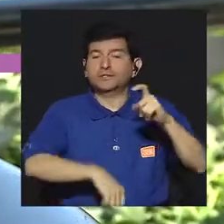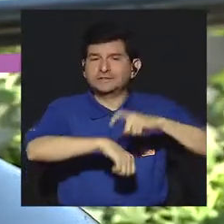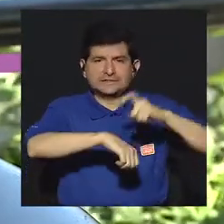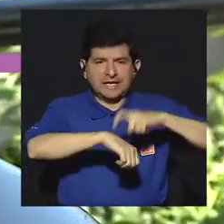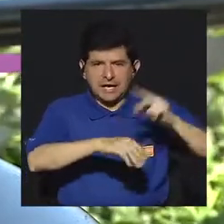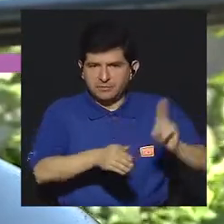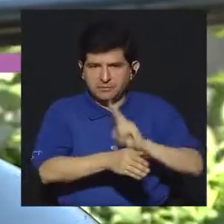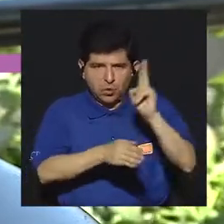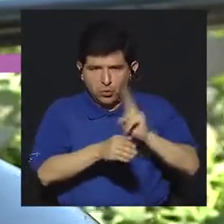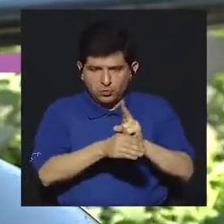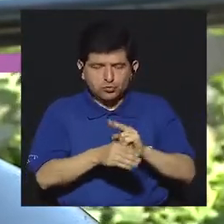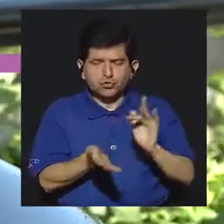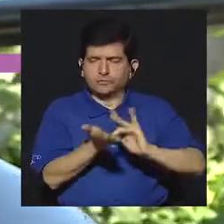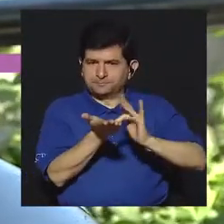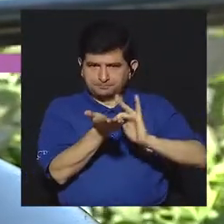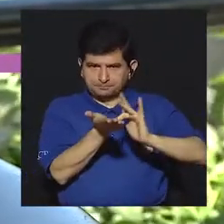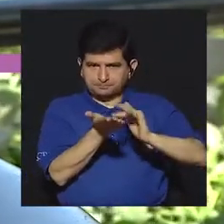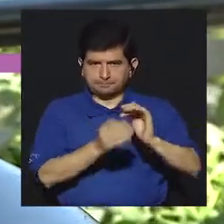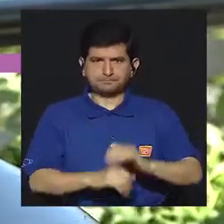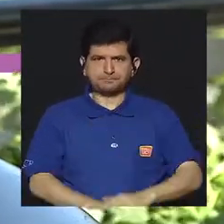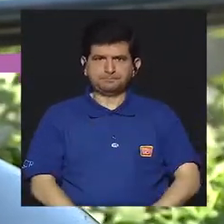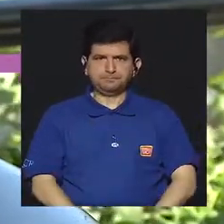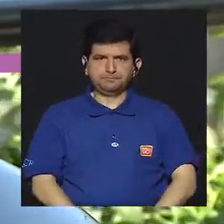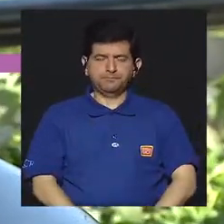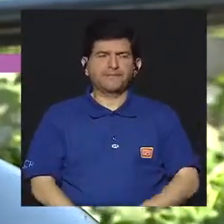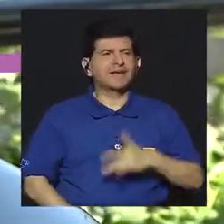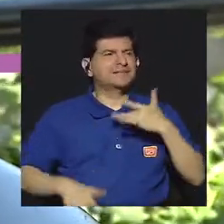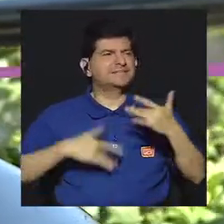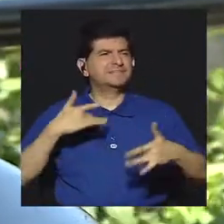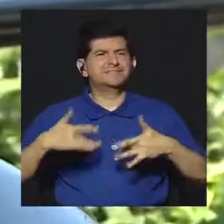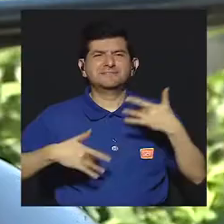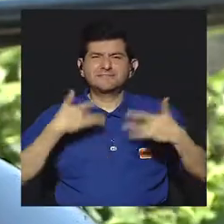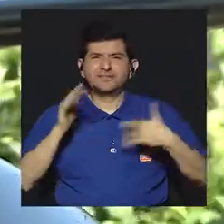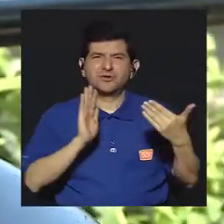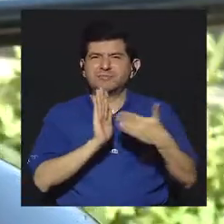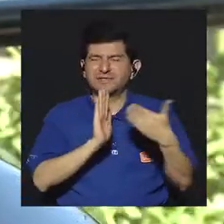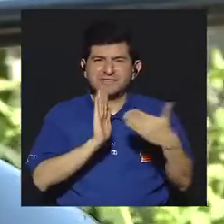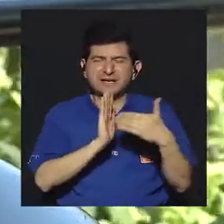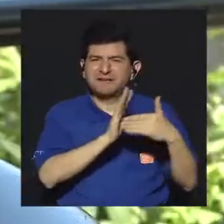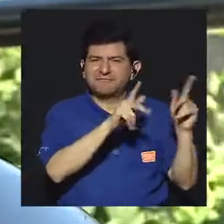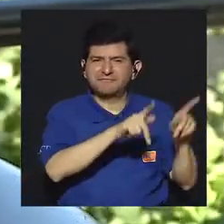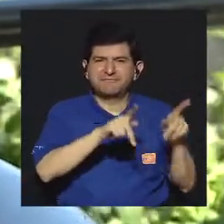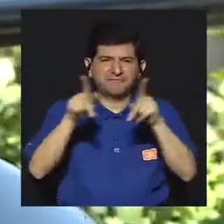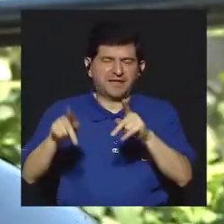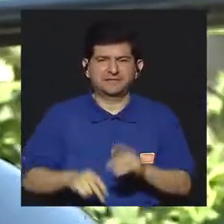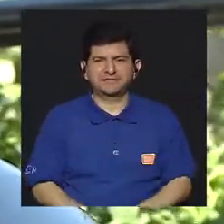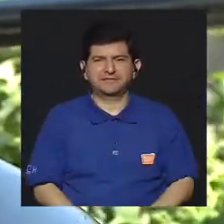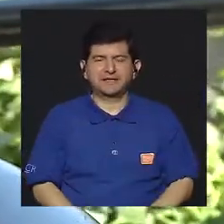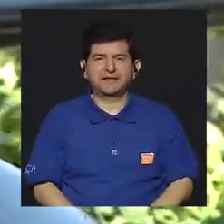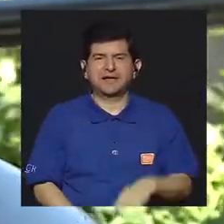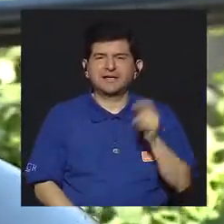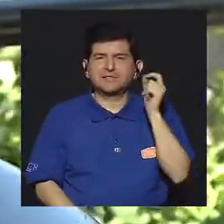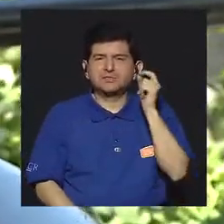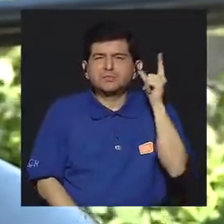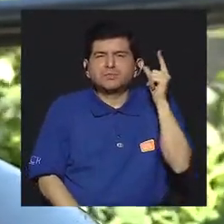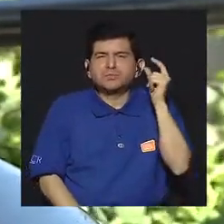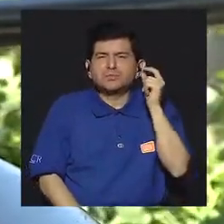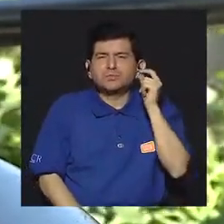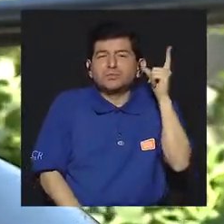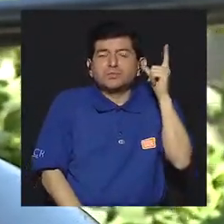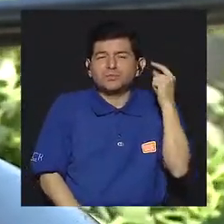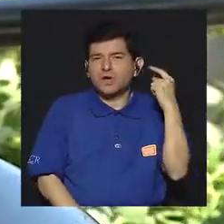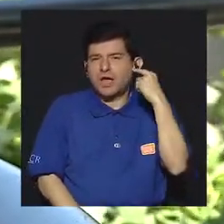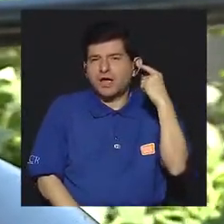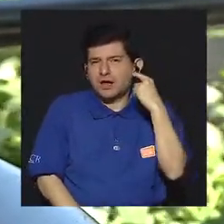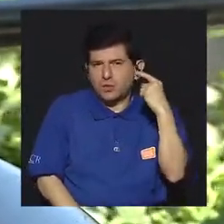el tiempo de uso del mismo medicamento. Entonces, los síntomas que aquejan siempre los pacientes van a ser tinnitus o los pitos